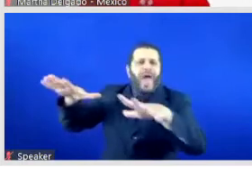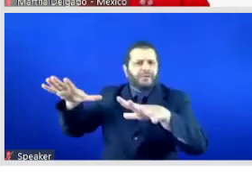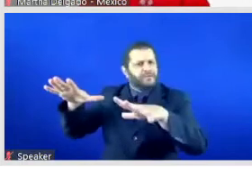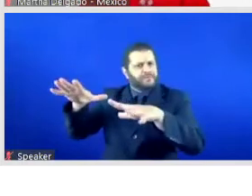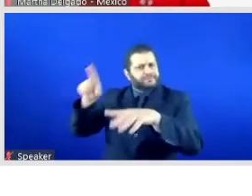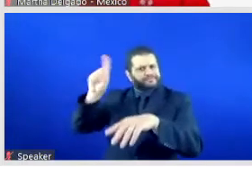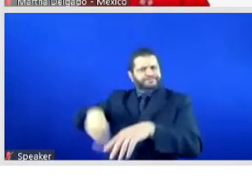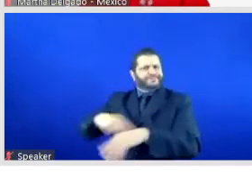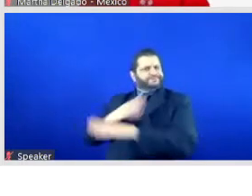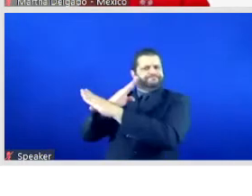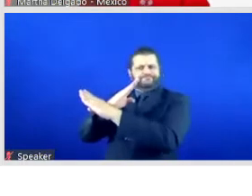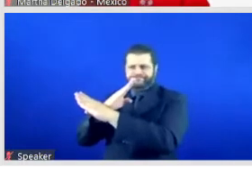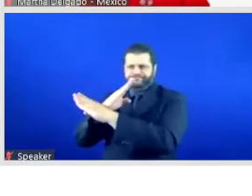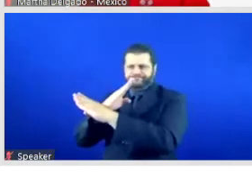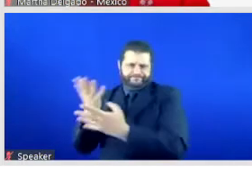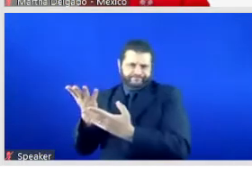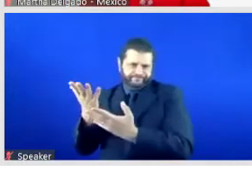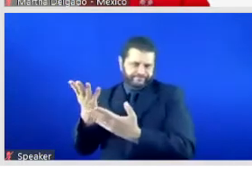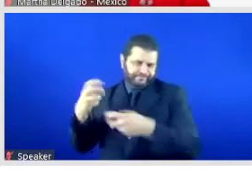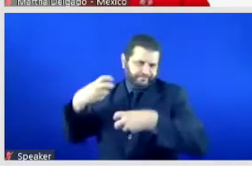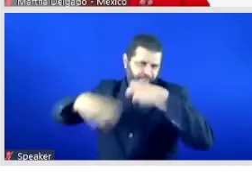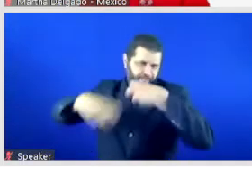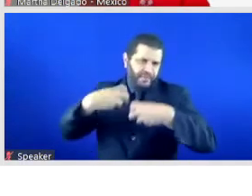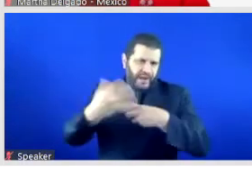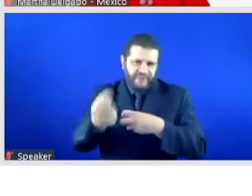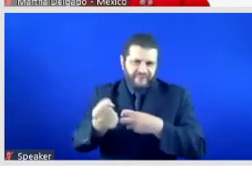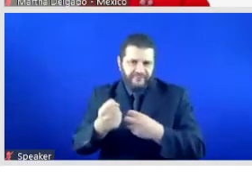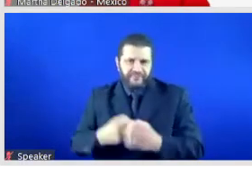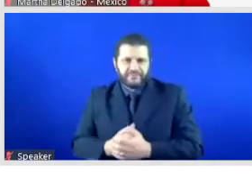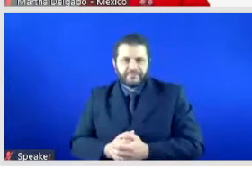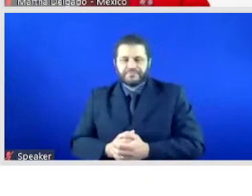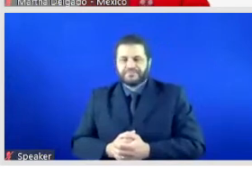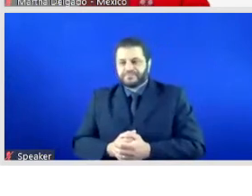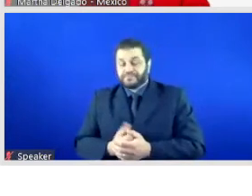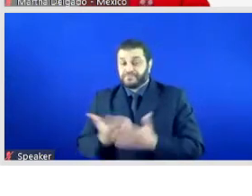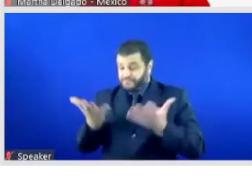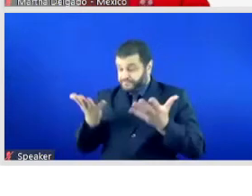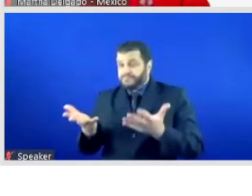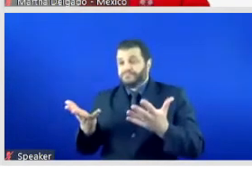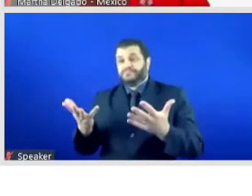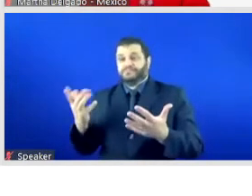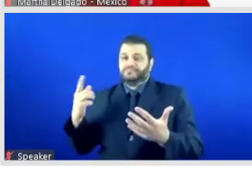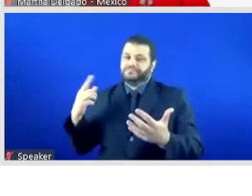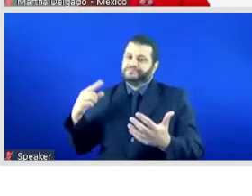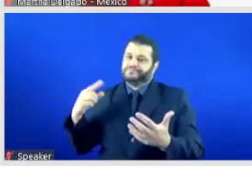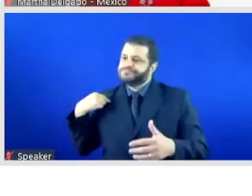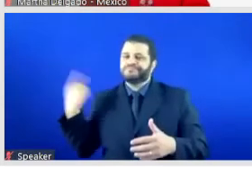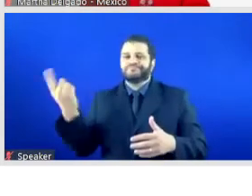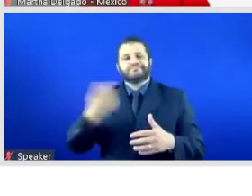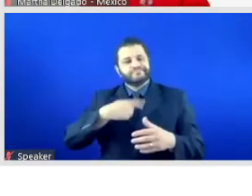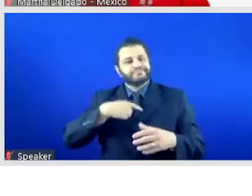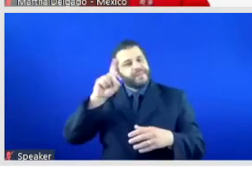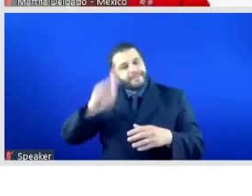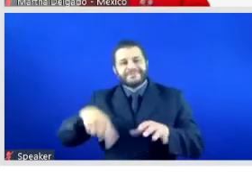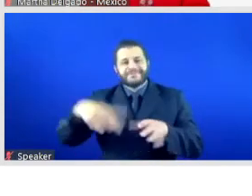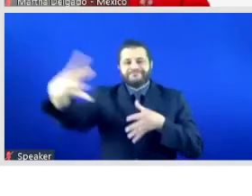creo que en ese sentido, cuando hablamos de incorporar voces, creo que debemos de generar mesas nacionales de